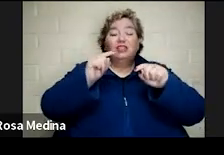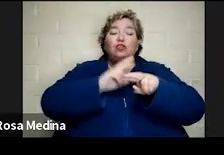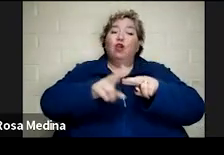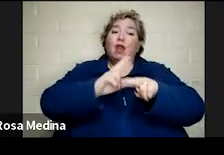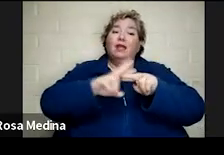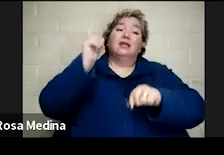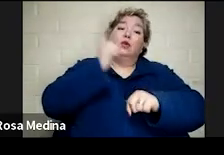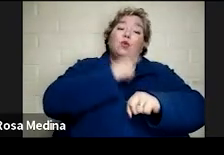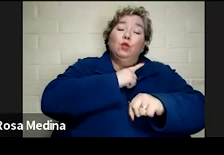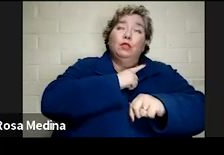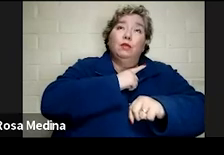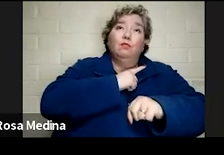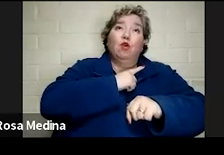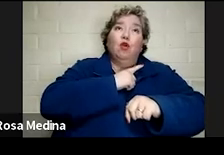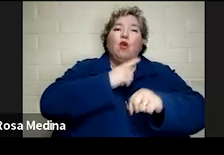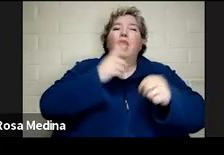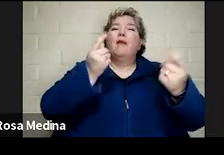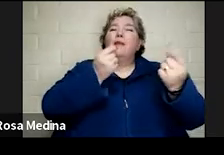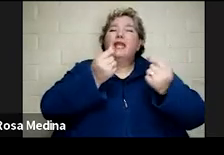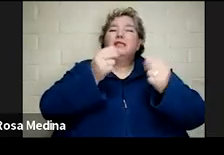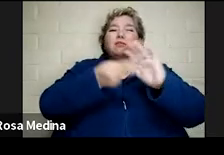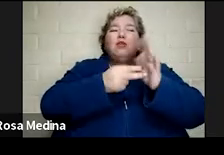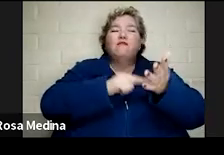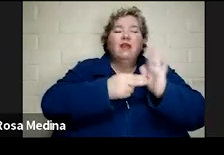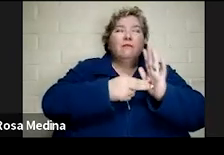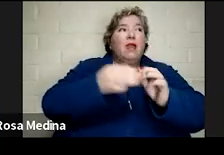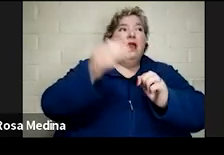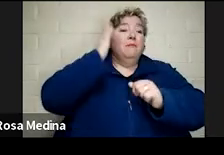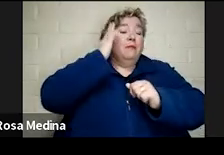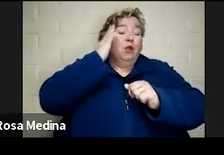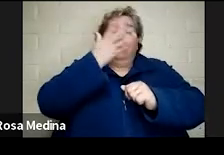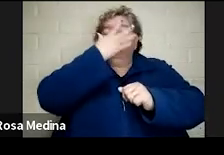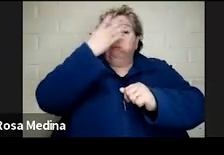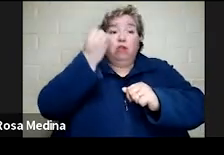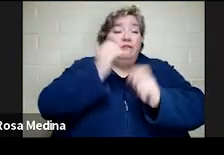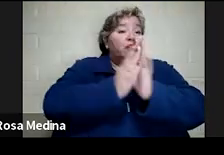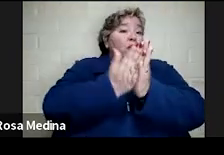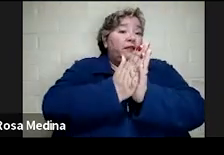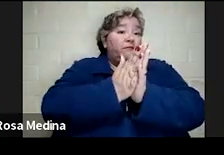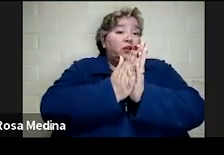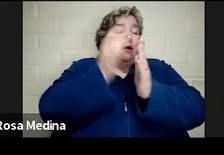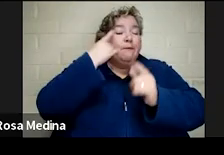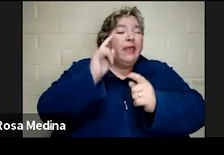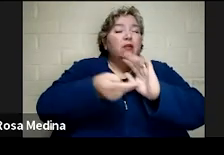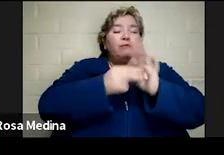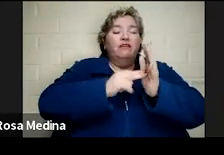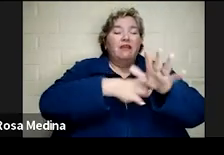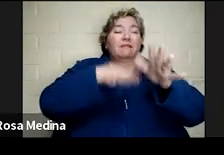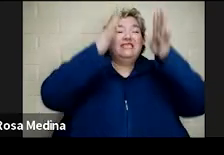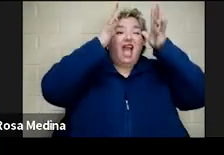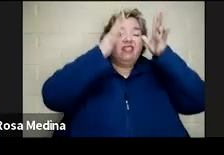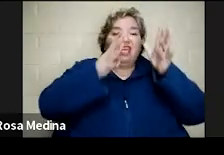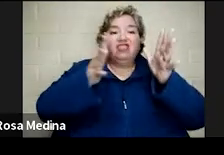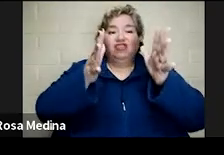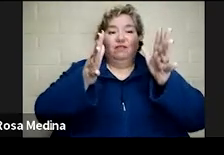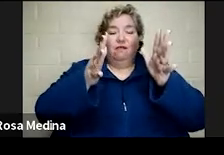final pareciera como un problema de memoria porque no se acordó de traer el libro, pero el problema es atencional. Entonces siempre lo que